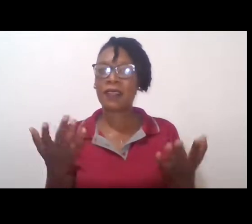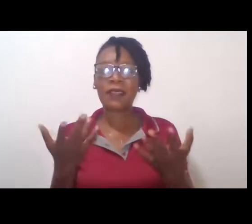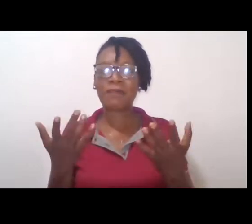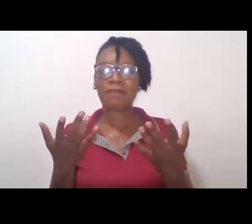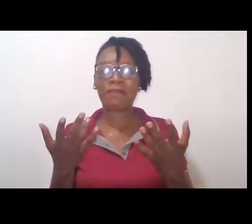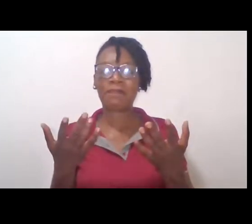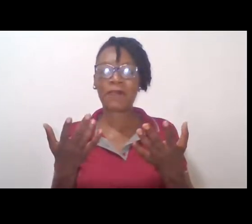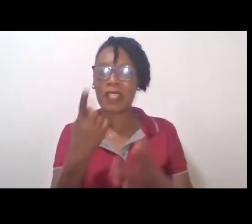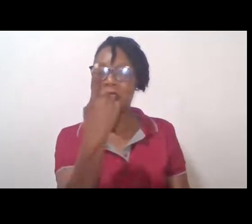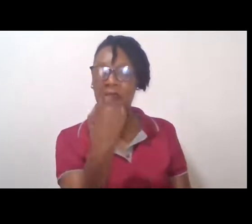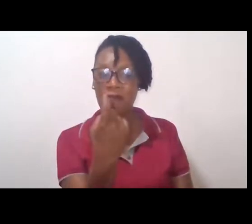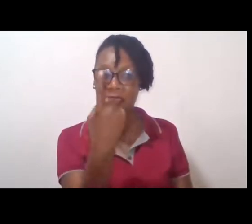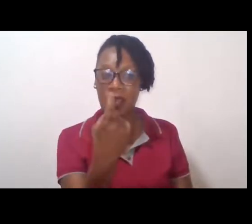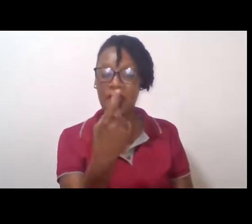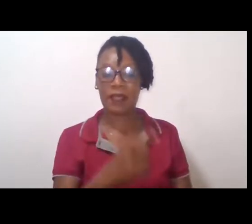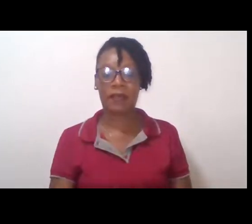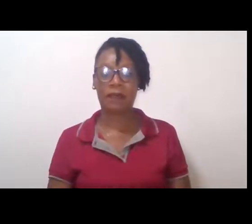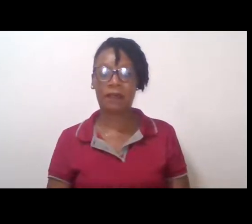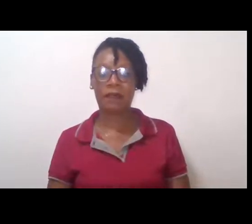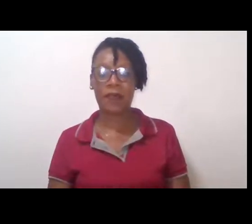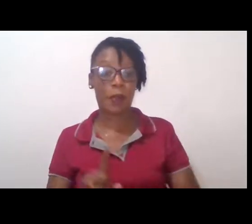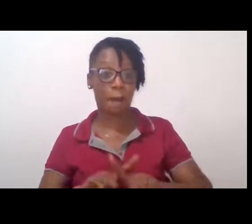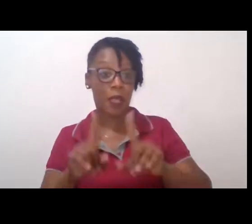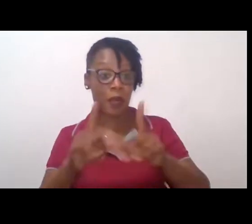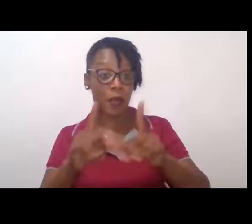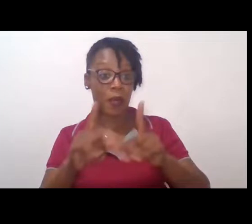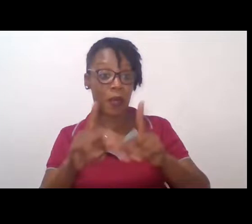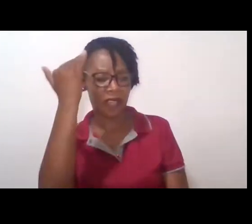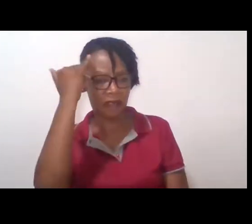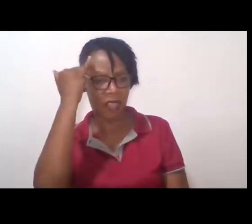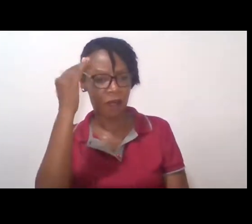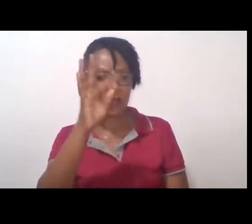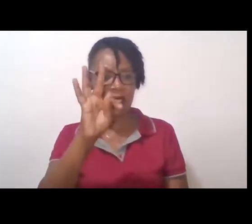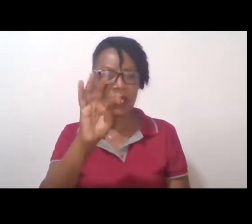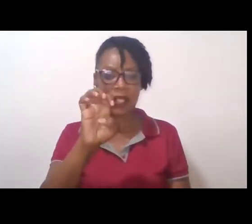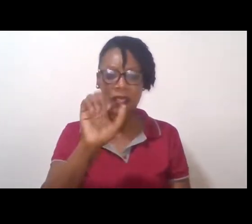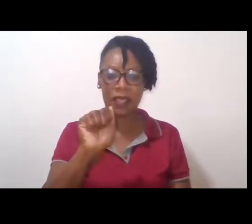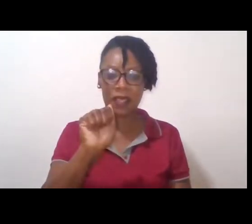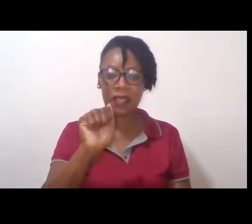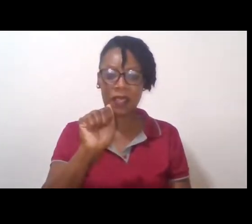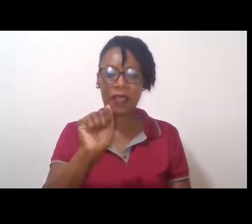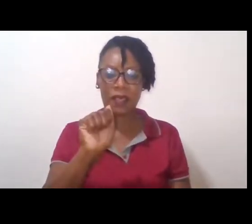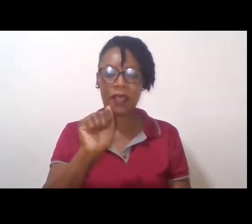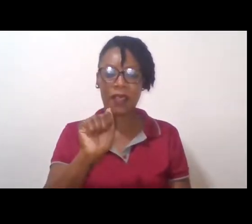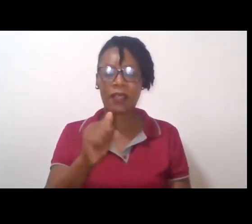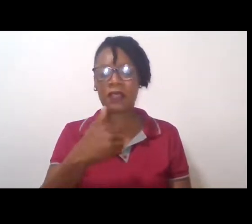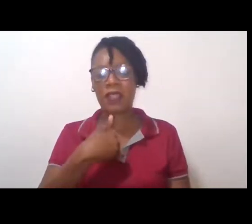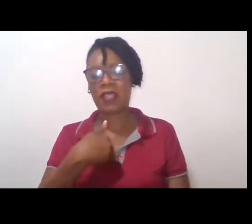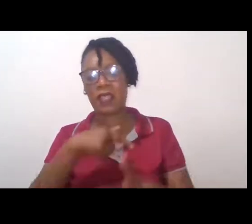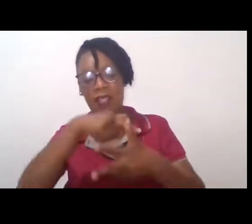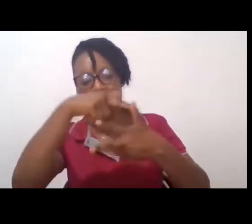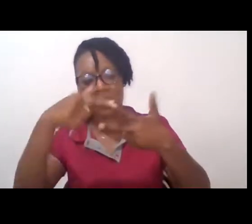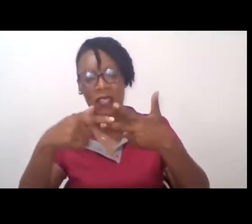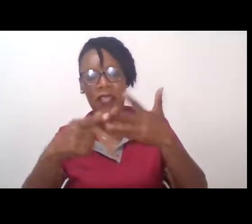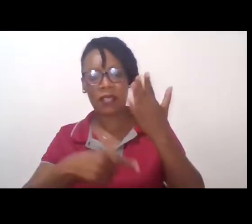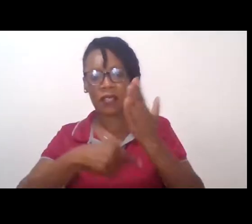desde las carencias, por decirlo así, pero ya sabemos que el TEA se plantea a 3 niveles, que tenemos el